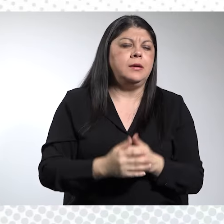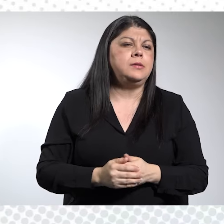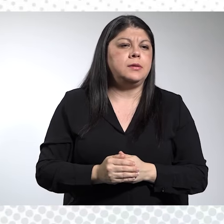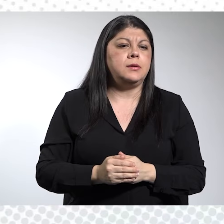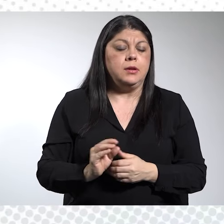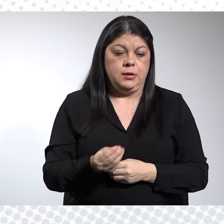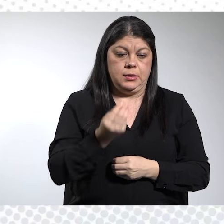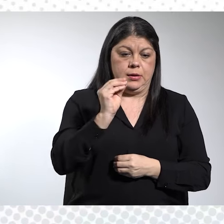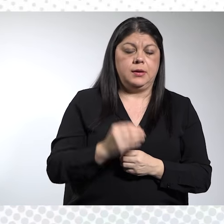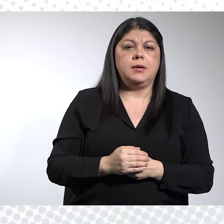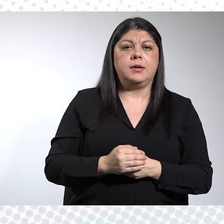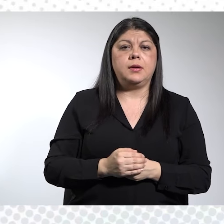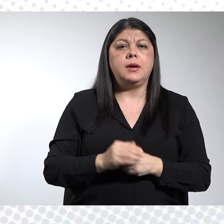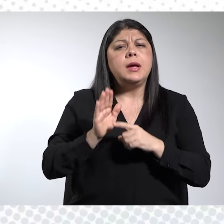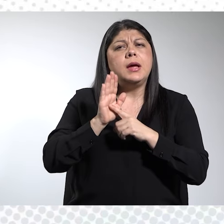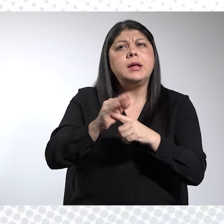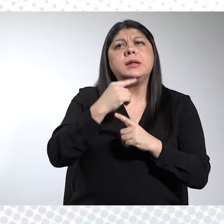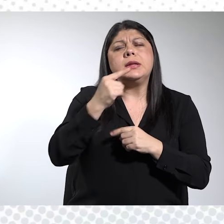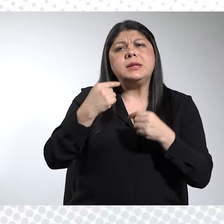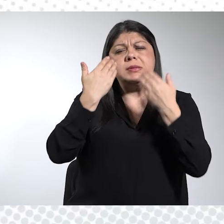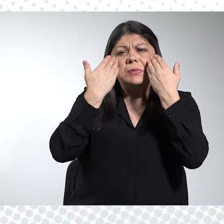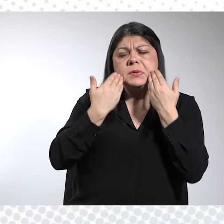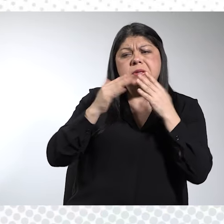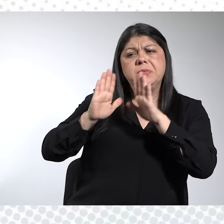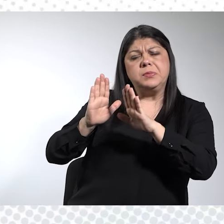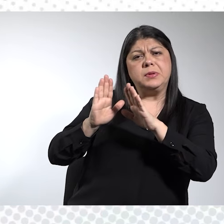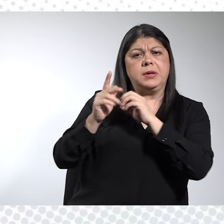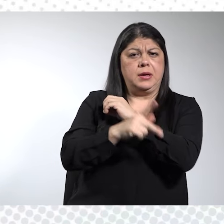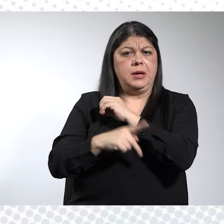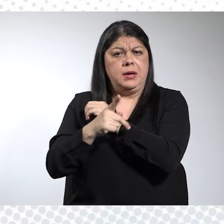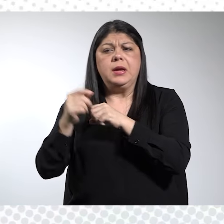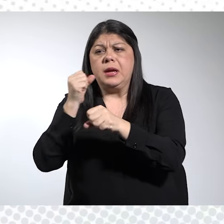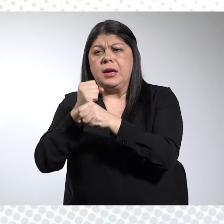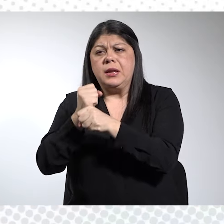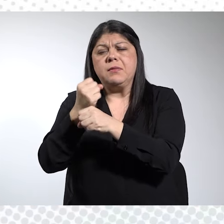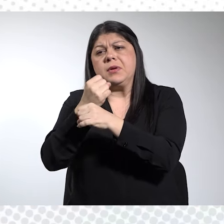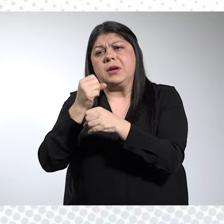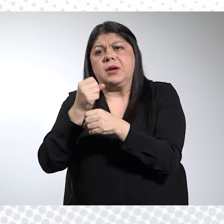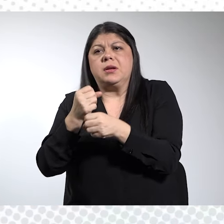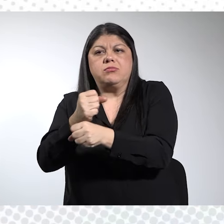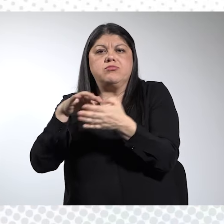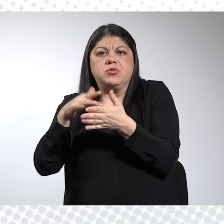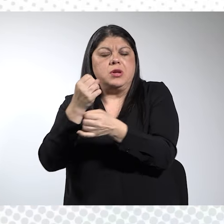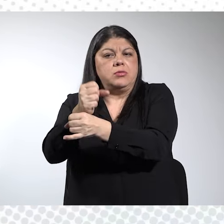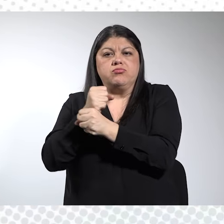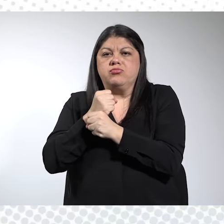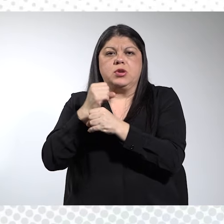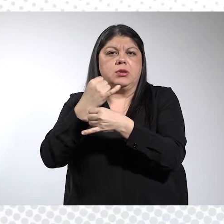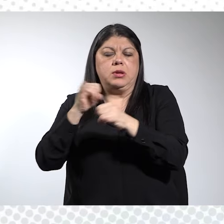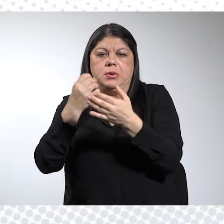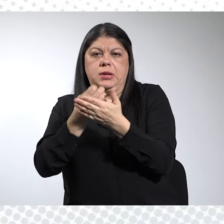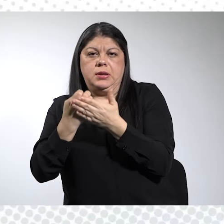gracias. La juventud expresa desesperanza e indiferencia, que trabajar o estudiar ya no garantiza su